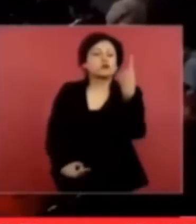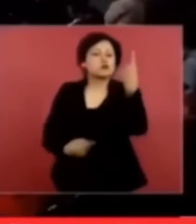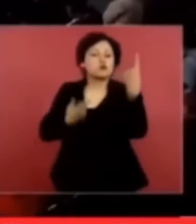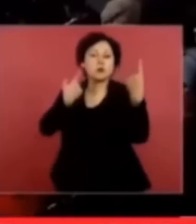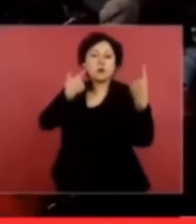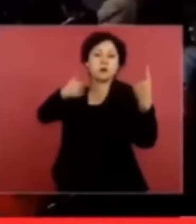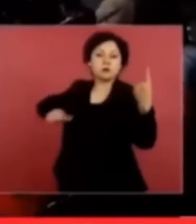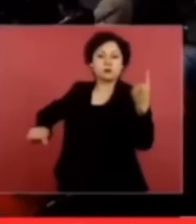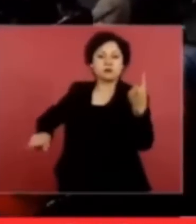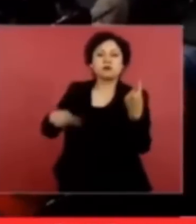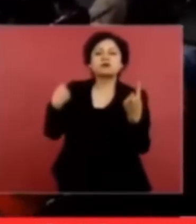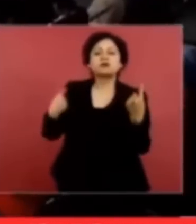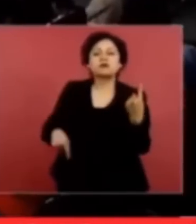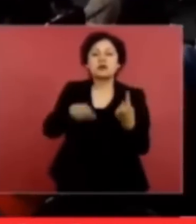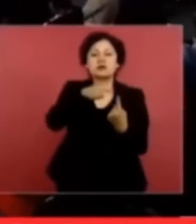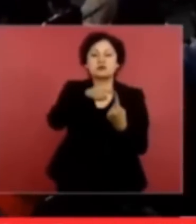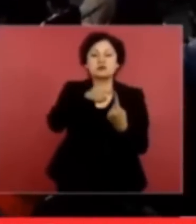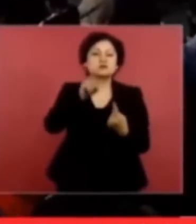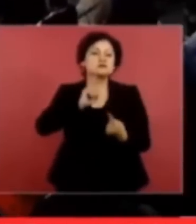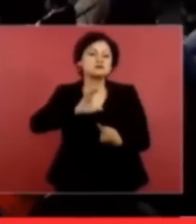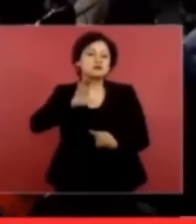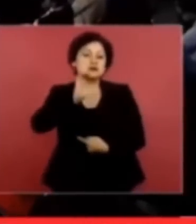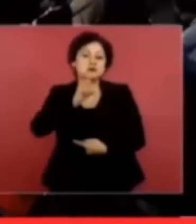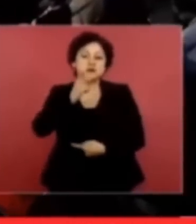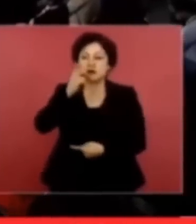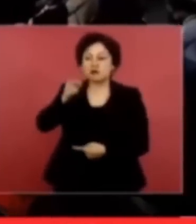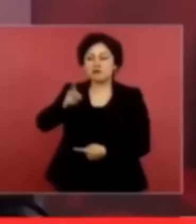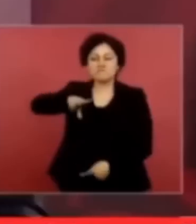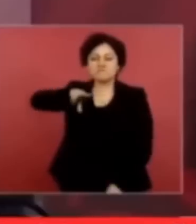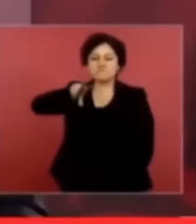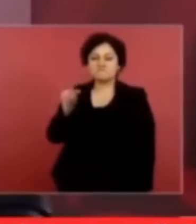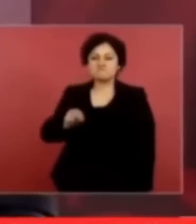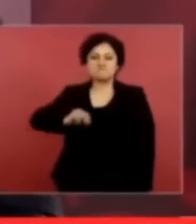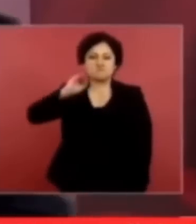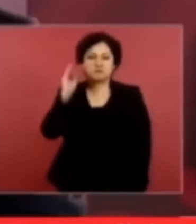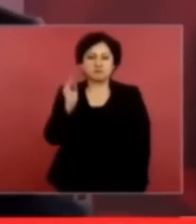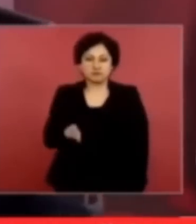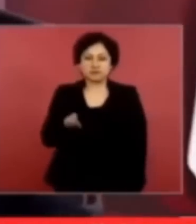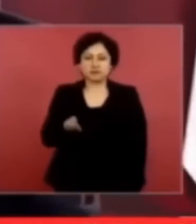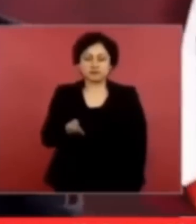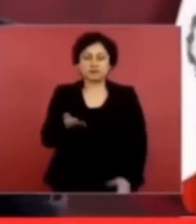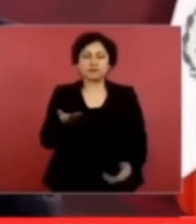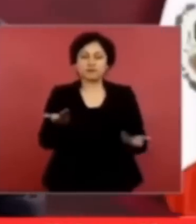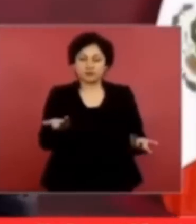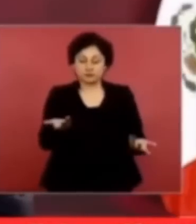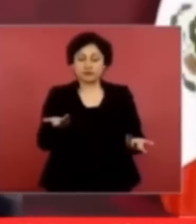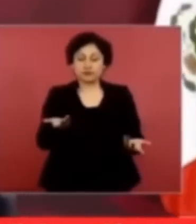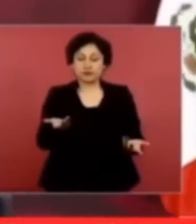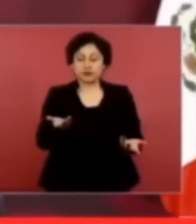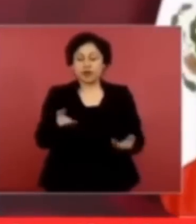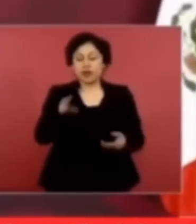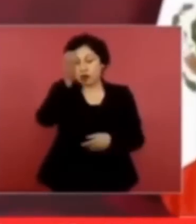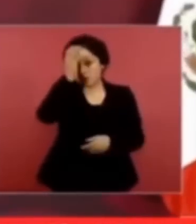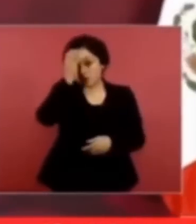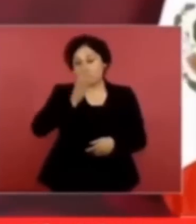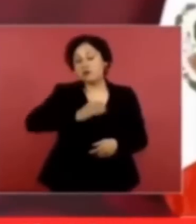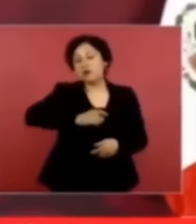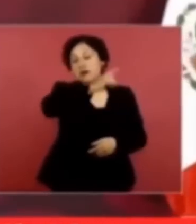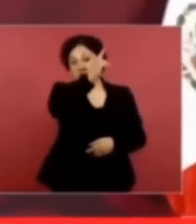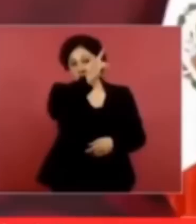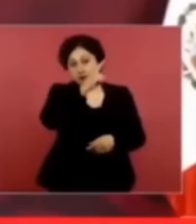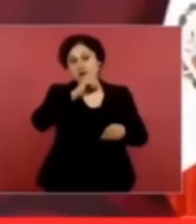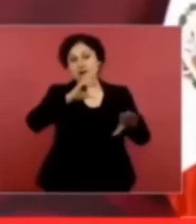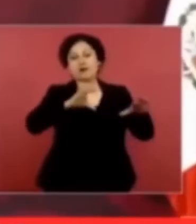Y fue Venustiano Carranza que dijo no. Y el Congreso de Coahuila, entonces,